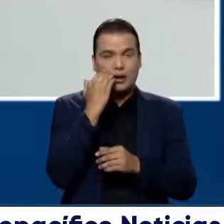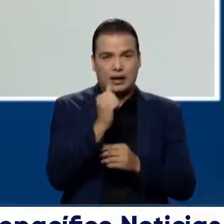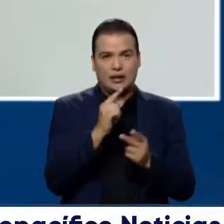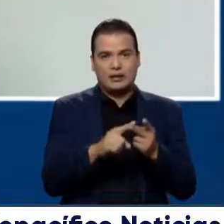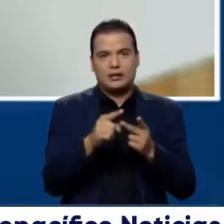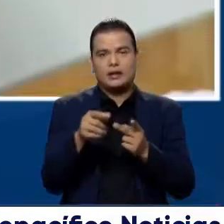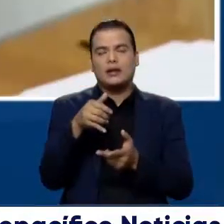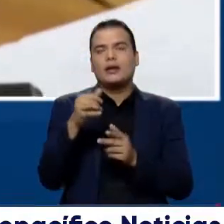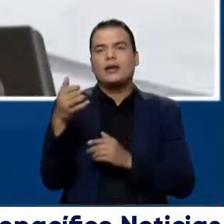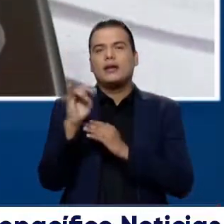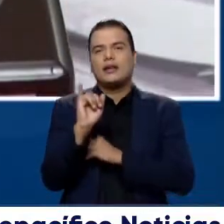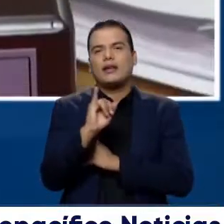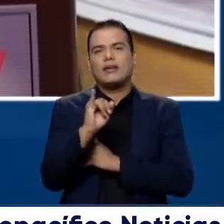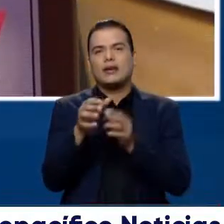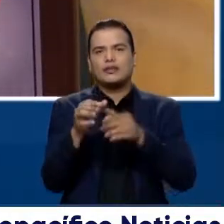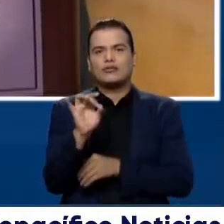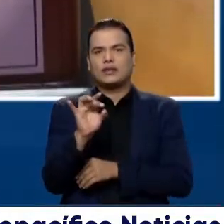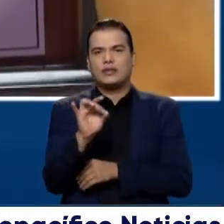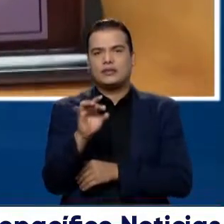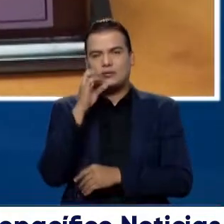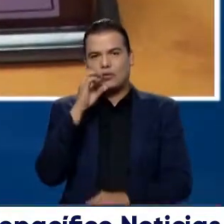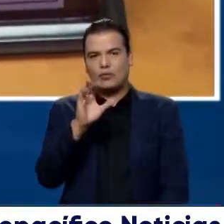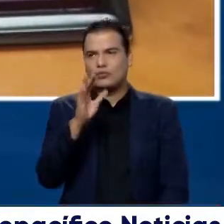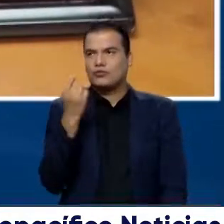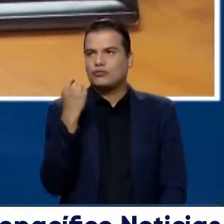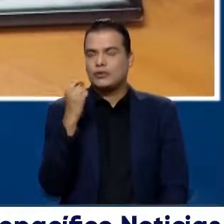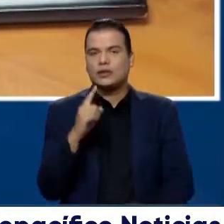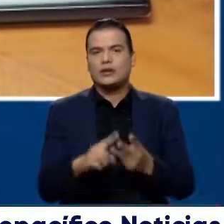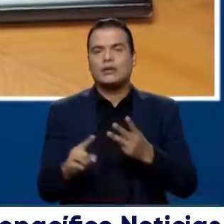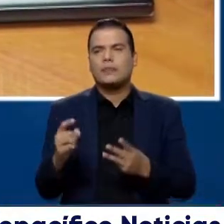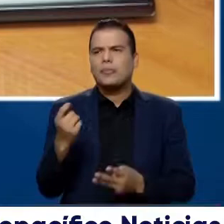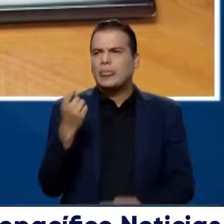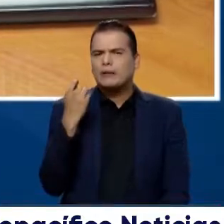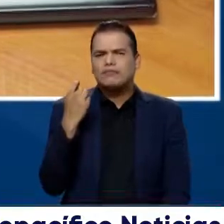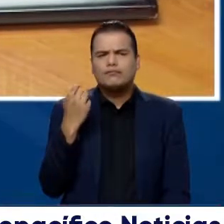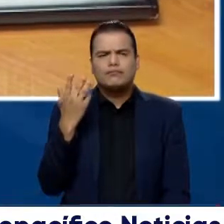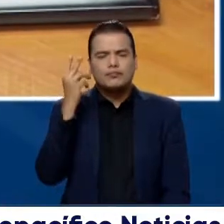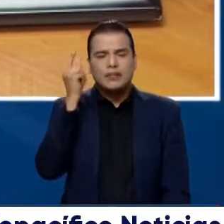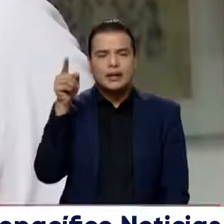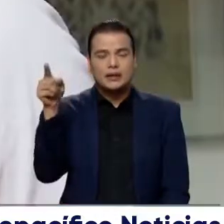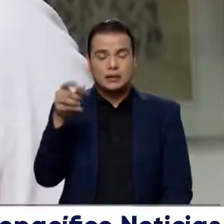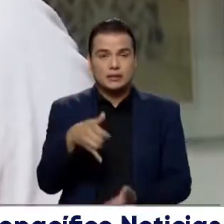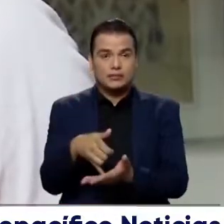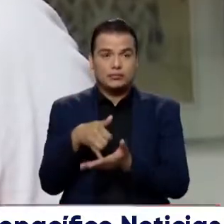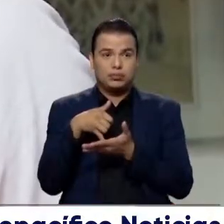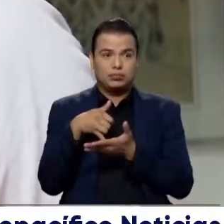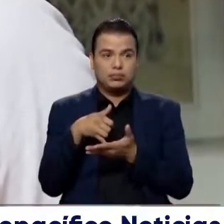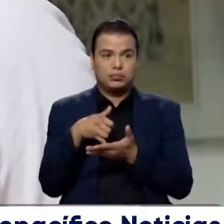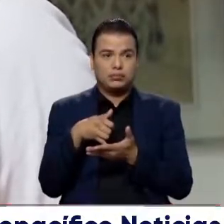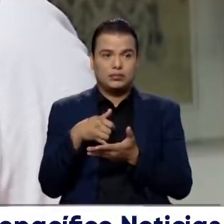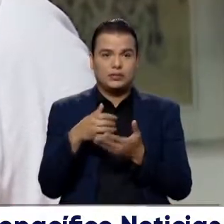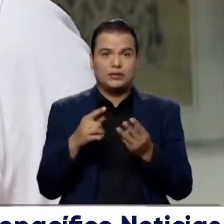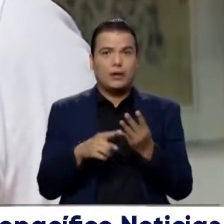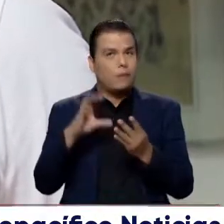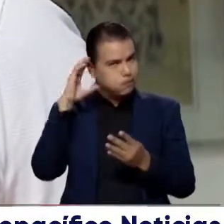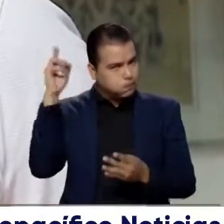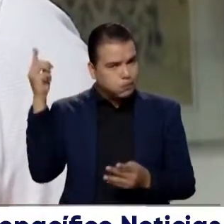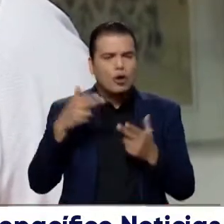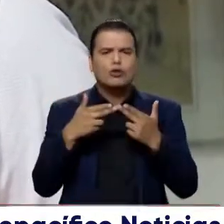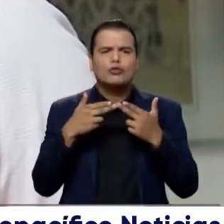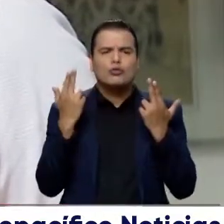15 femenino 1 en en este fin de semana importantísimo también en en pereira estamos en estos momentos en tunja